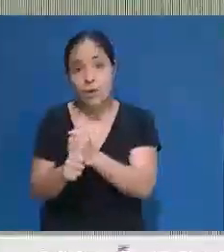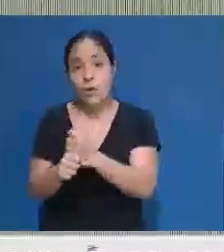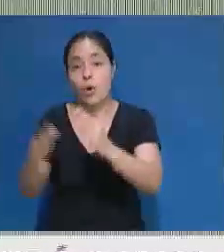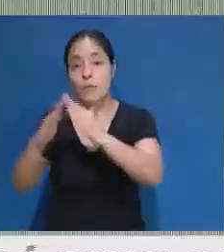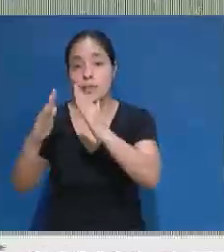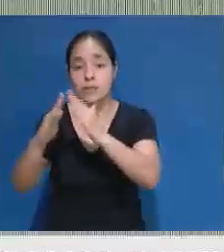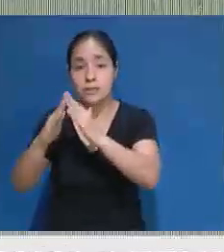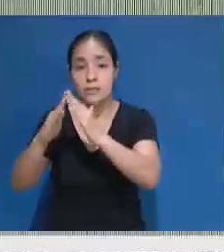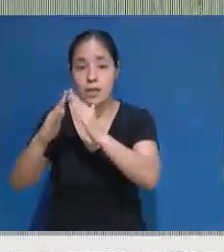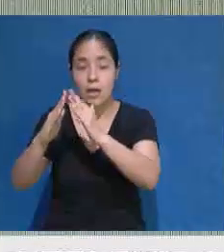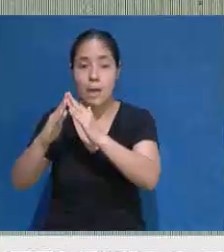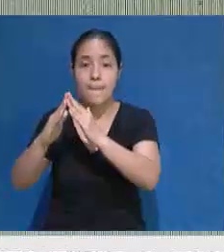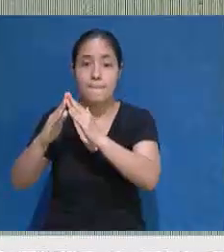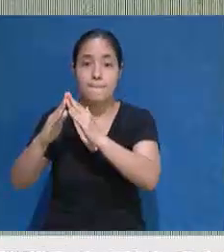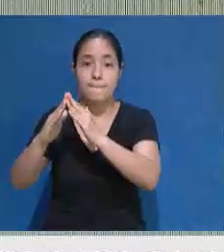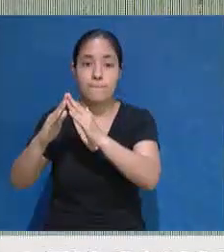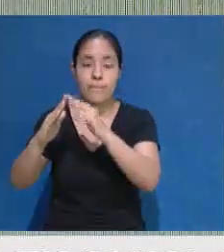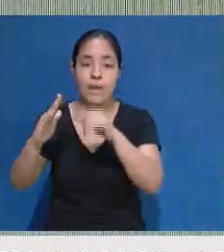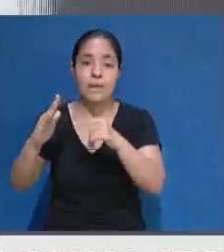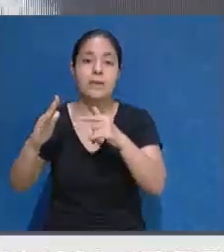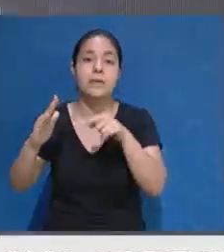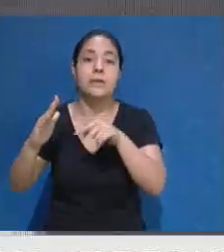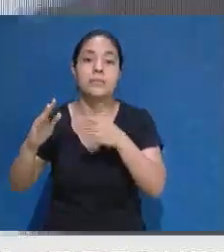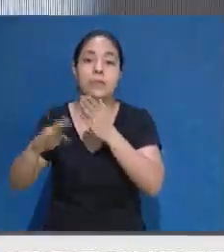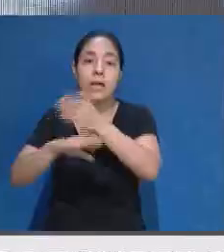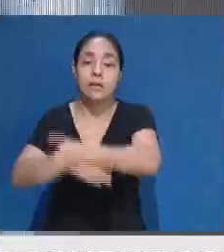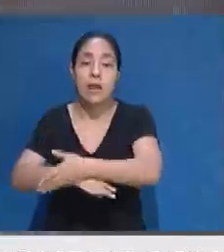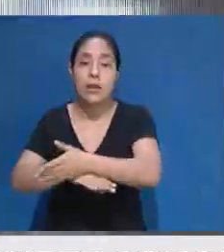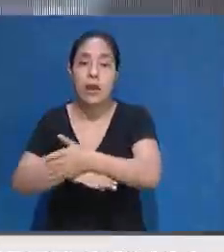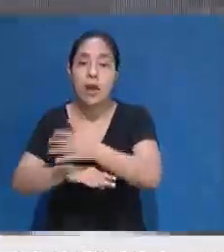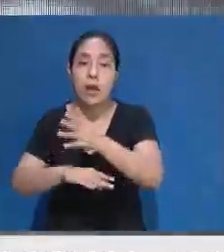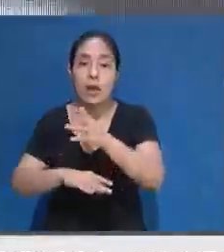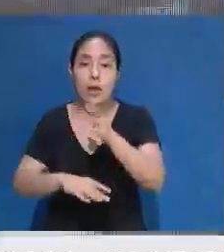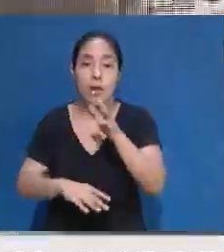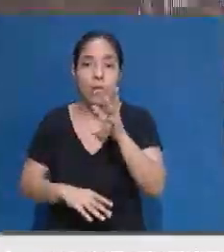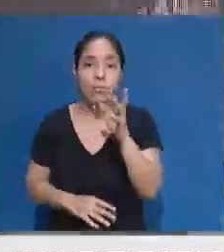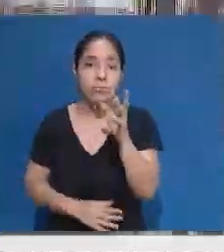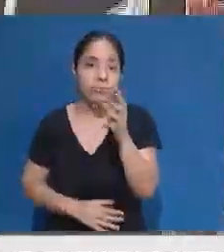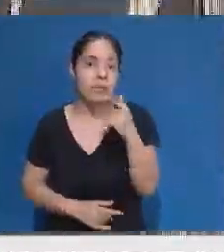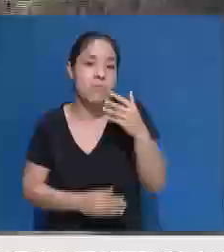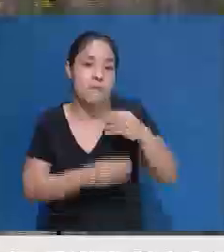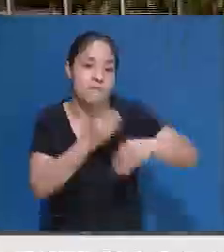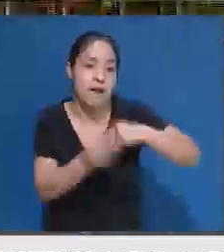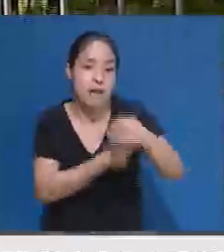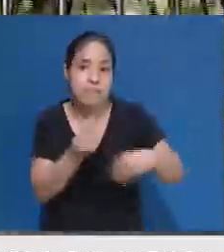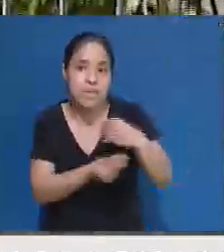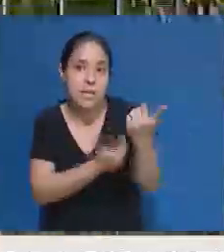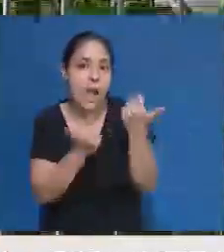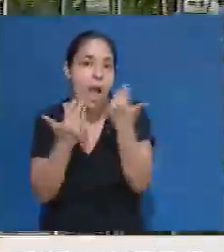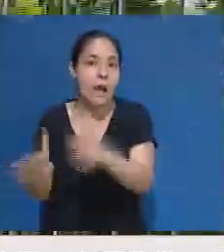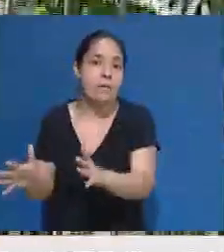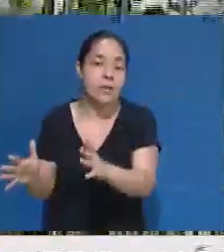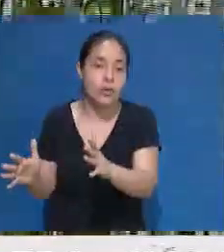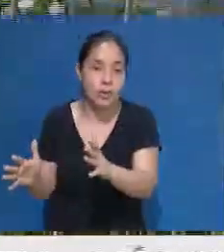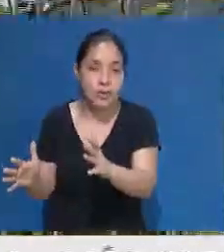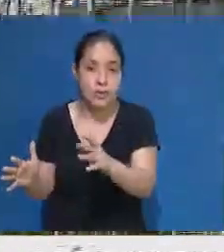Manzana 2, Casa 11. Allí una mujer llegó, no fue atendida por sus familiares de mayores de edad y